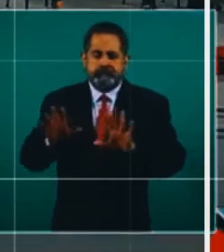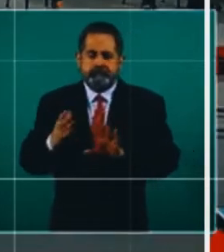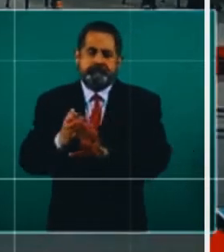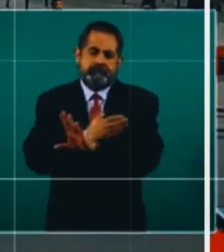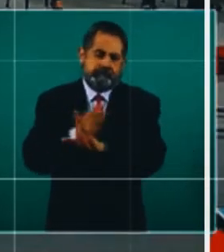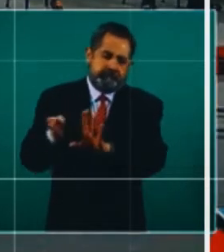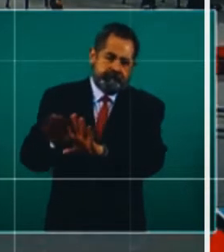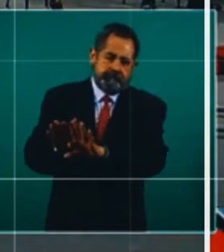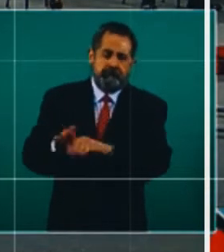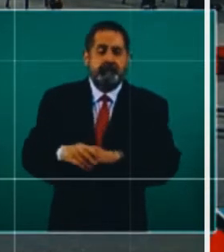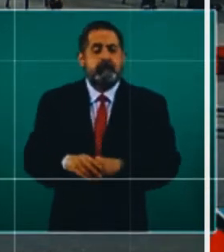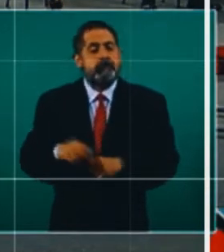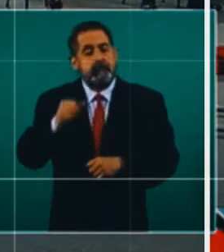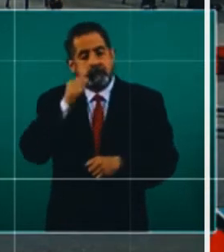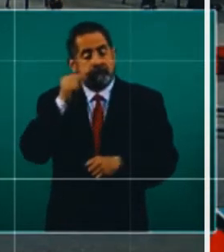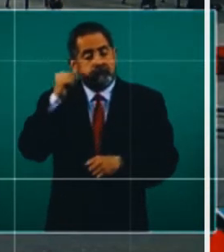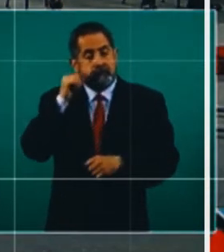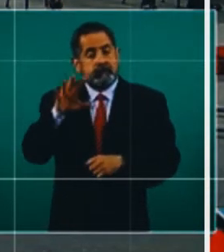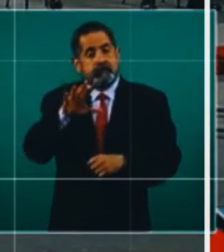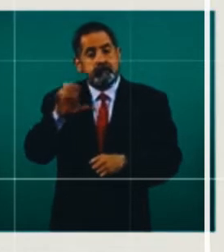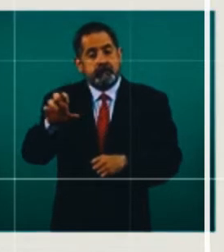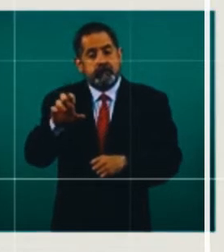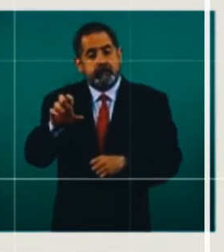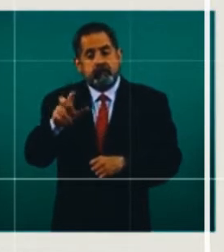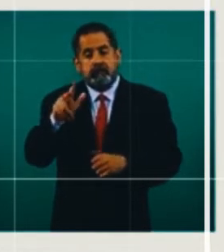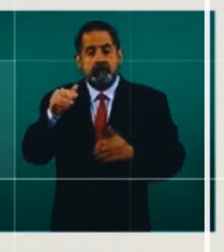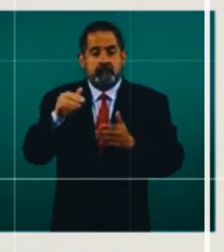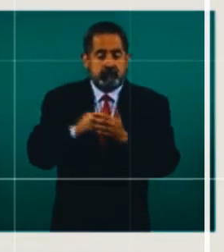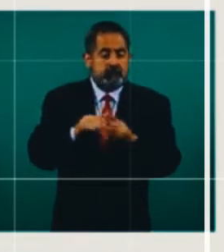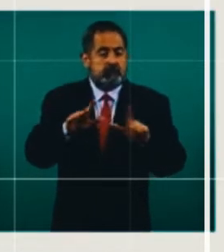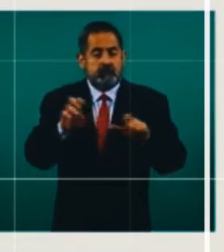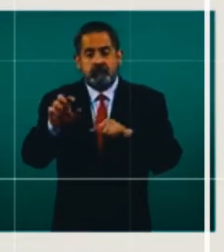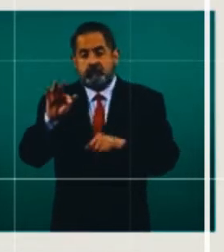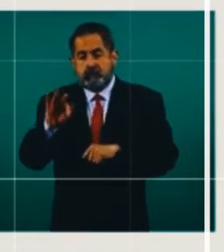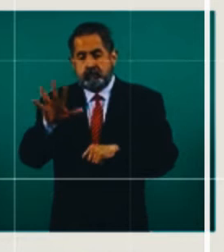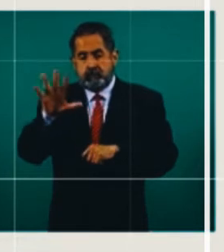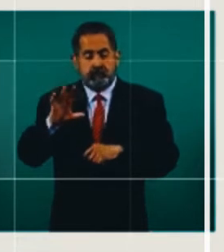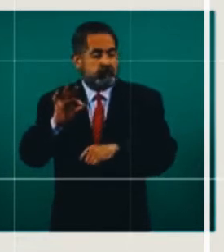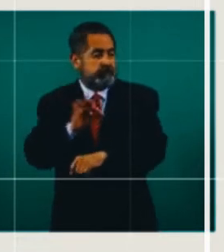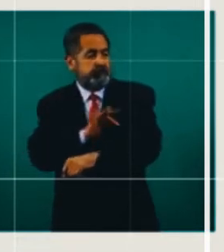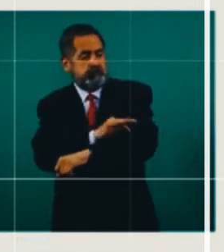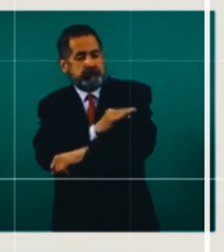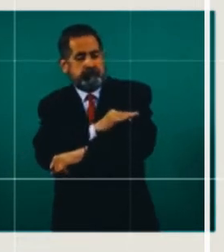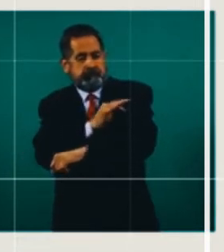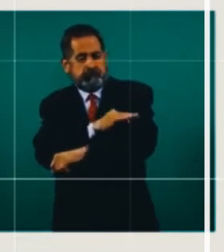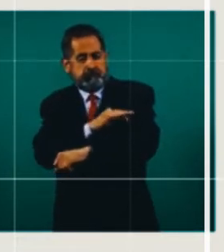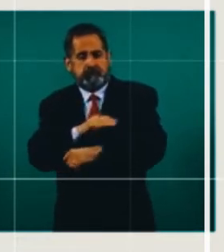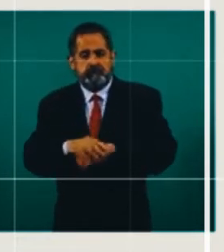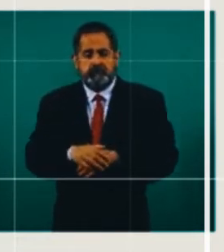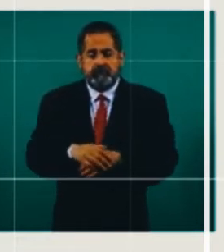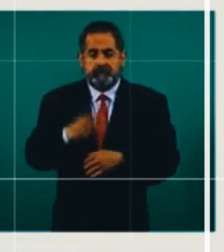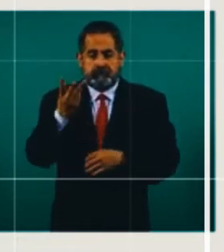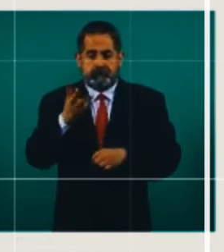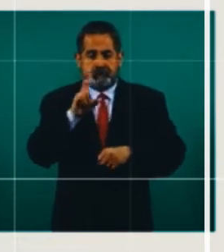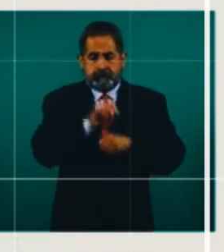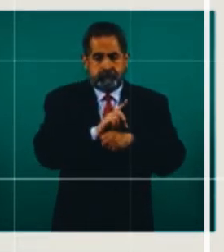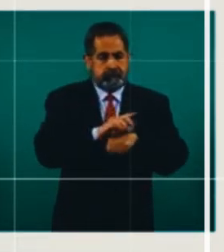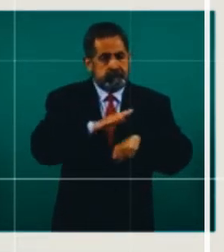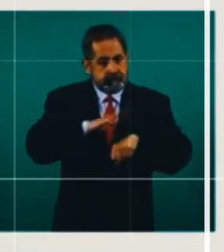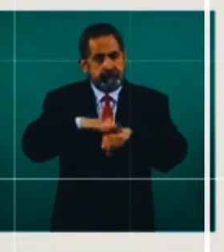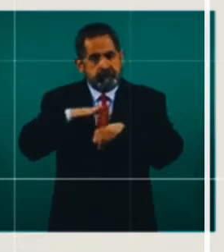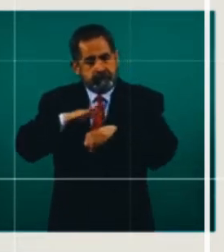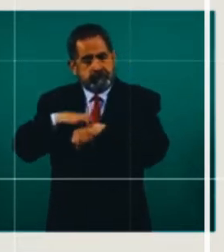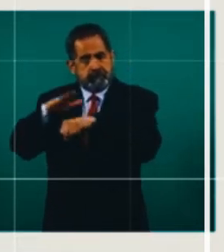Ayer logramos 508.745 aplicaciones de dosis de vacuna. Es el tercer día consecutivo que